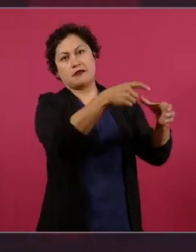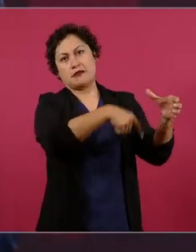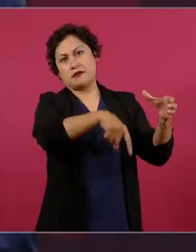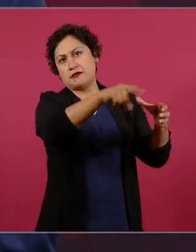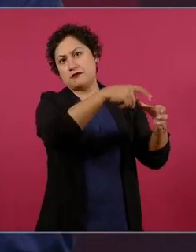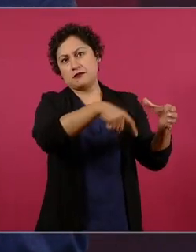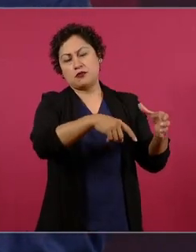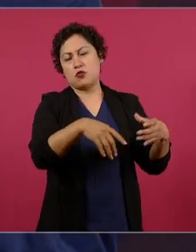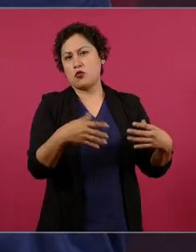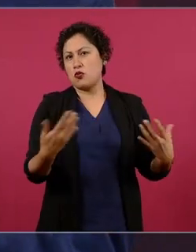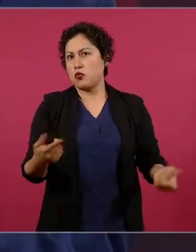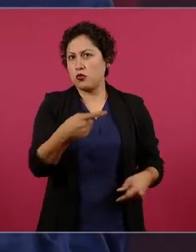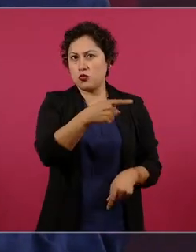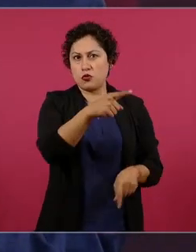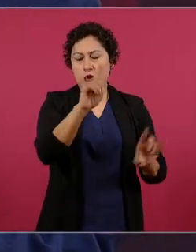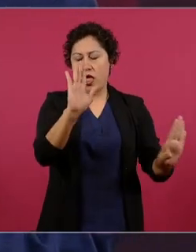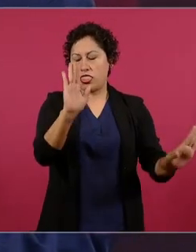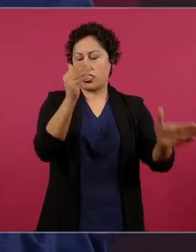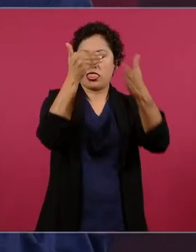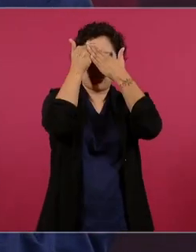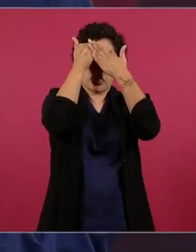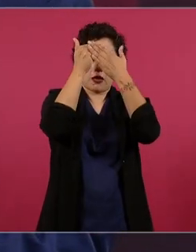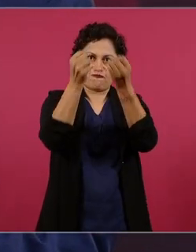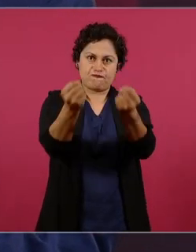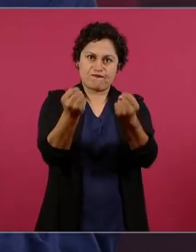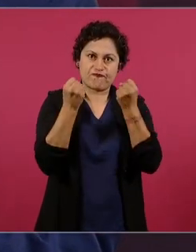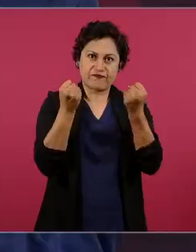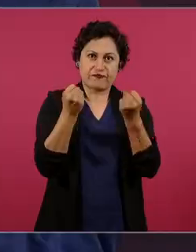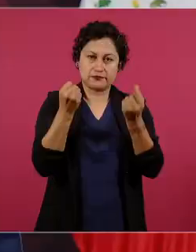muy cerrados,